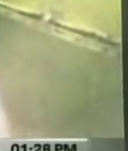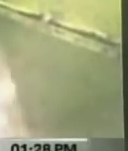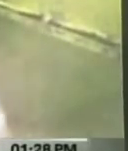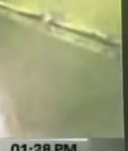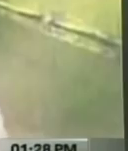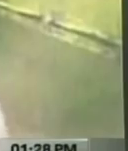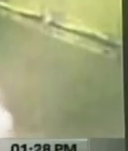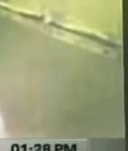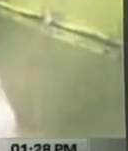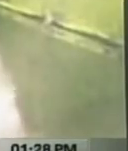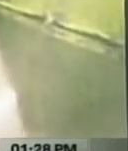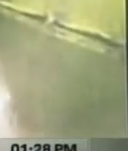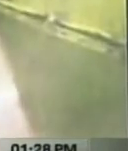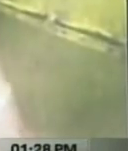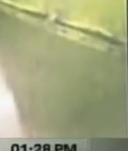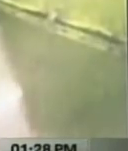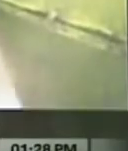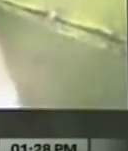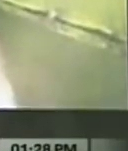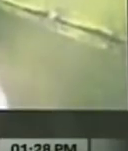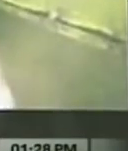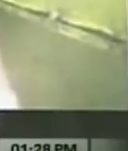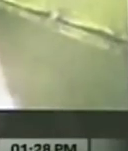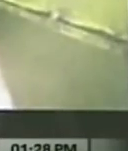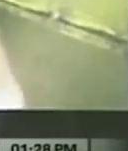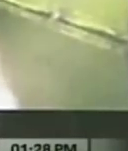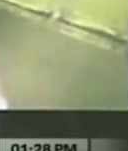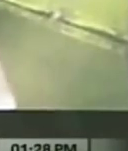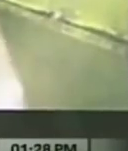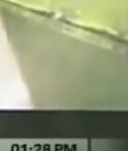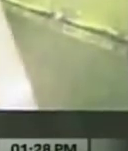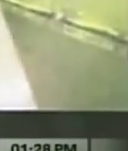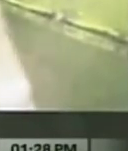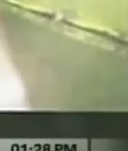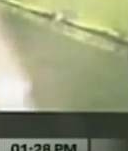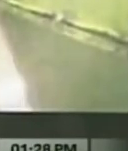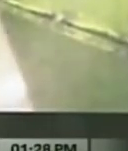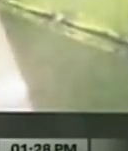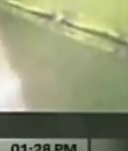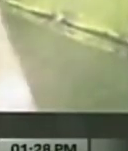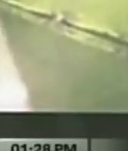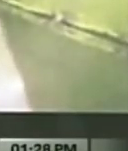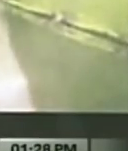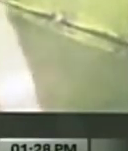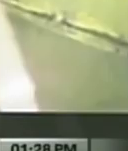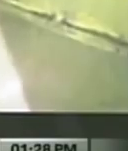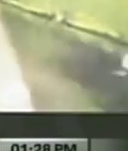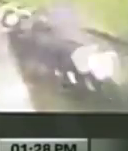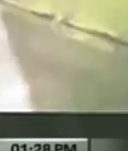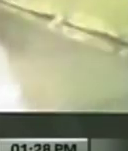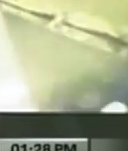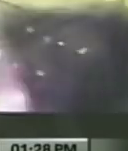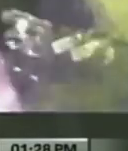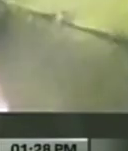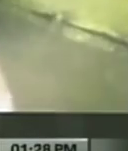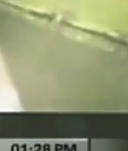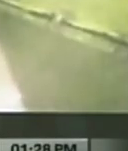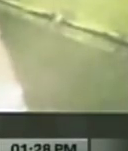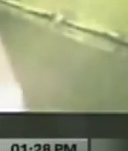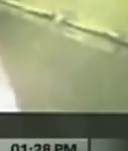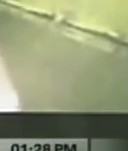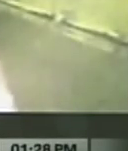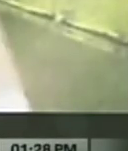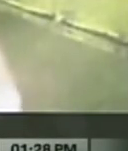Bueno, esto ya casi, la calidad de las fotografías son de las personas que viven en el sector, por eso observamos la calidad, tratando de